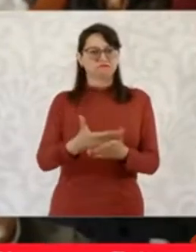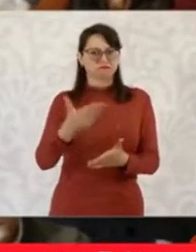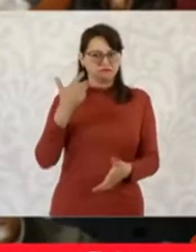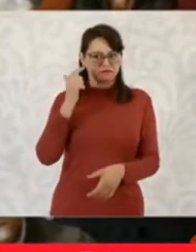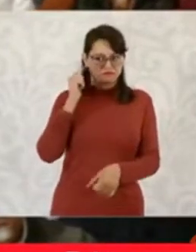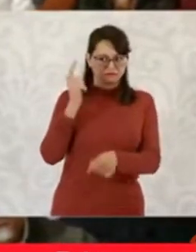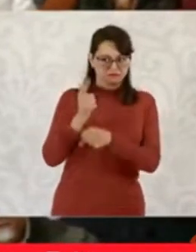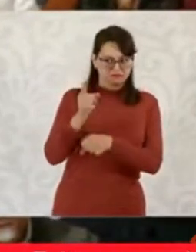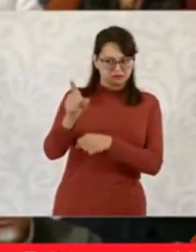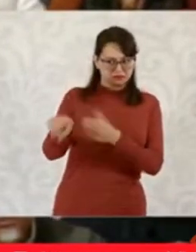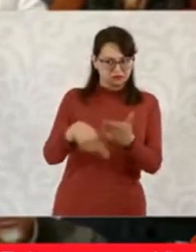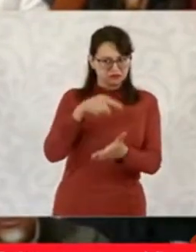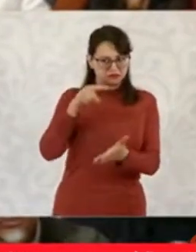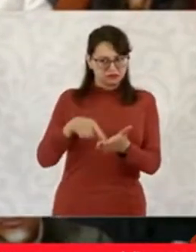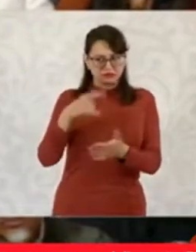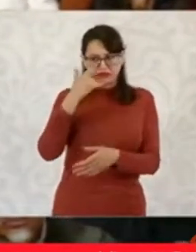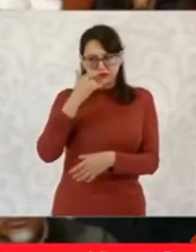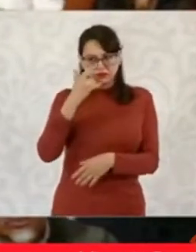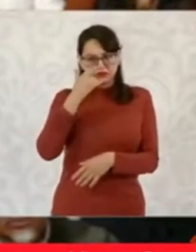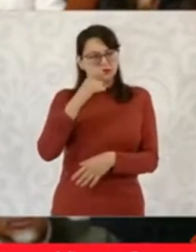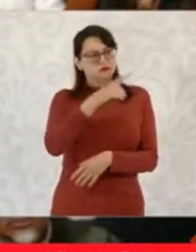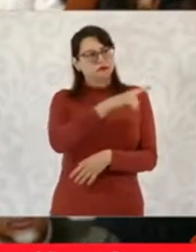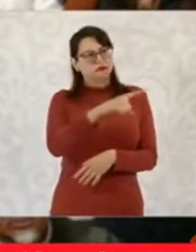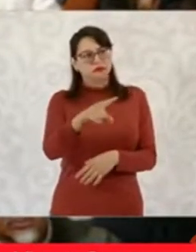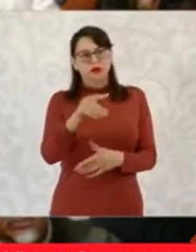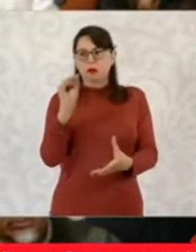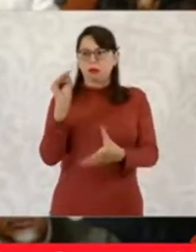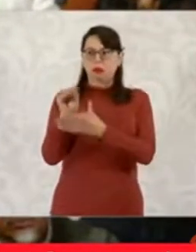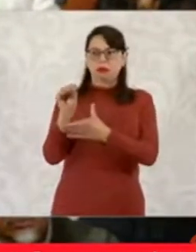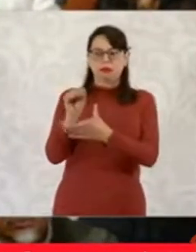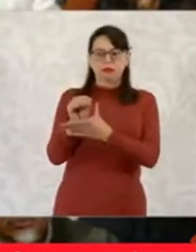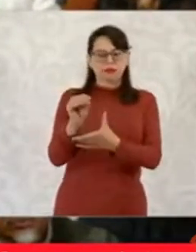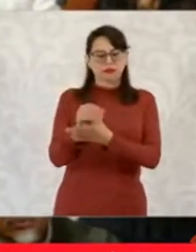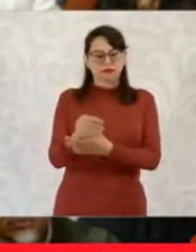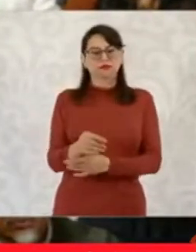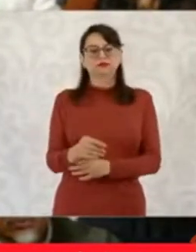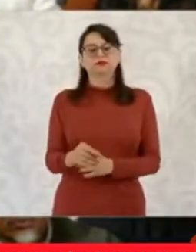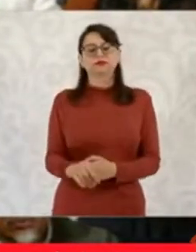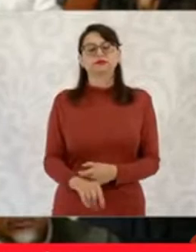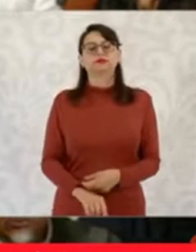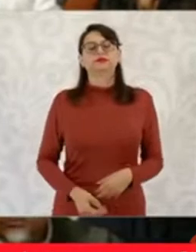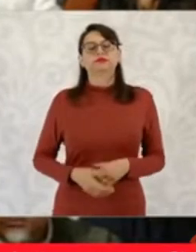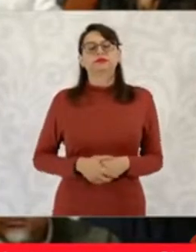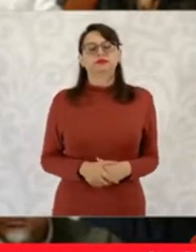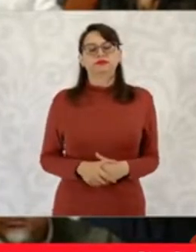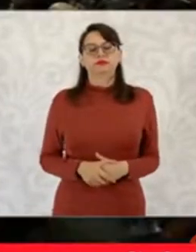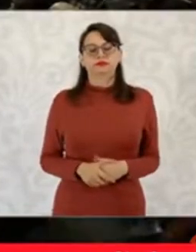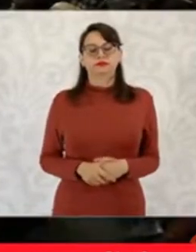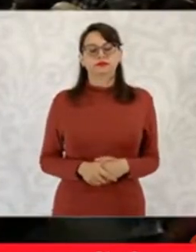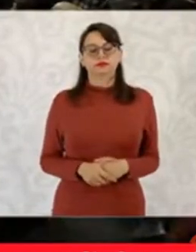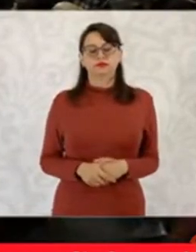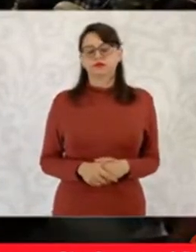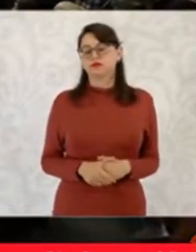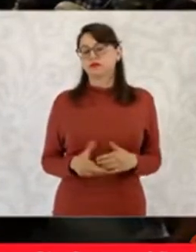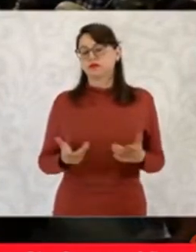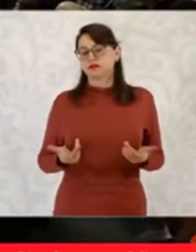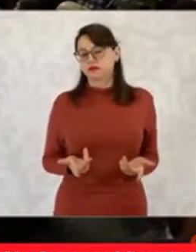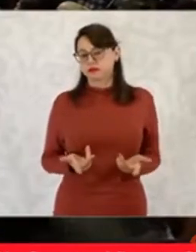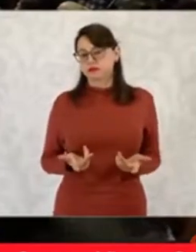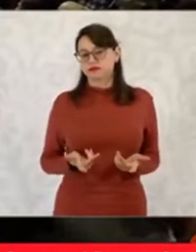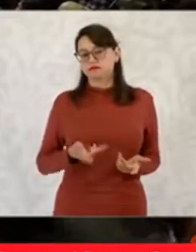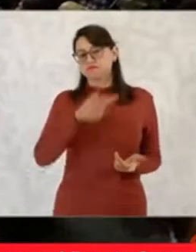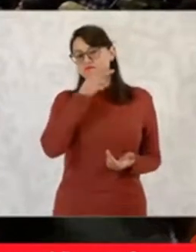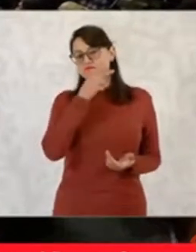lugar bajo resguardo. Esto será, pues en general, incluso lo que se ha dicho. La mayoría pues de las